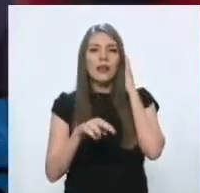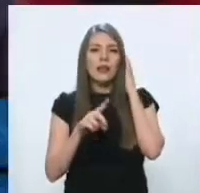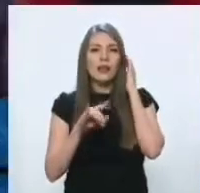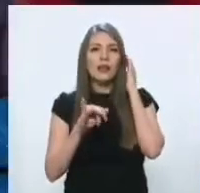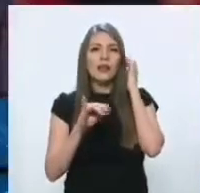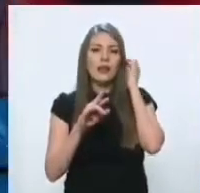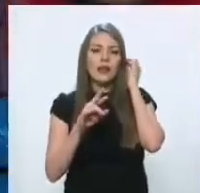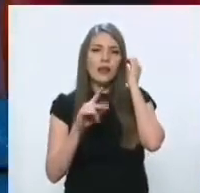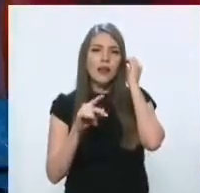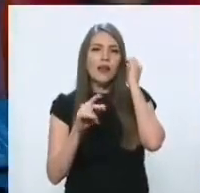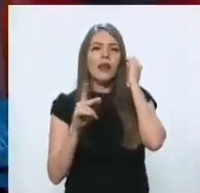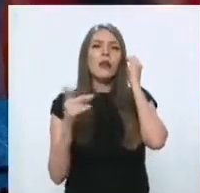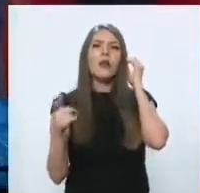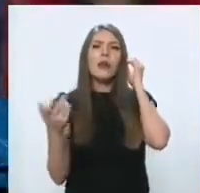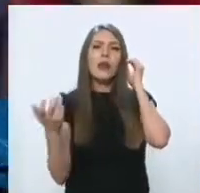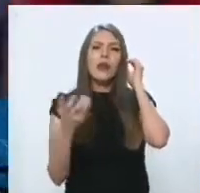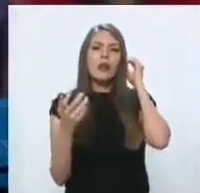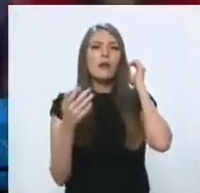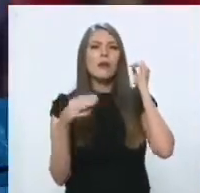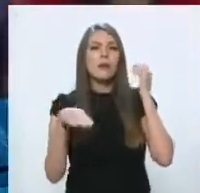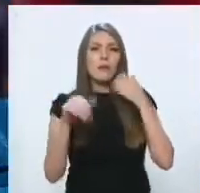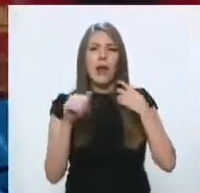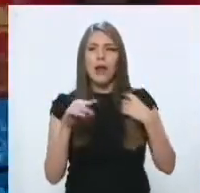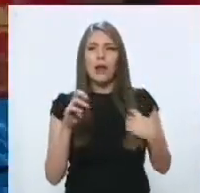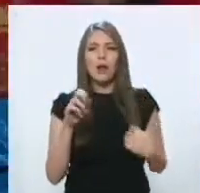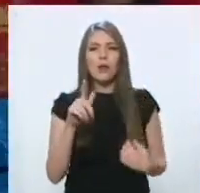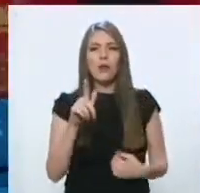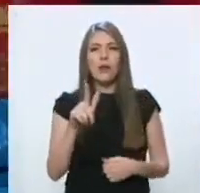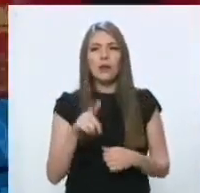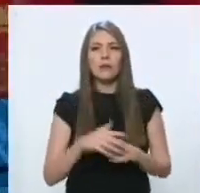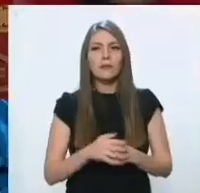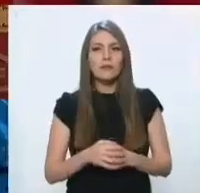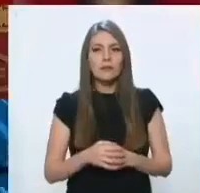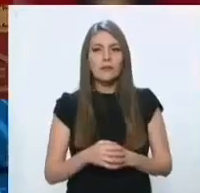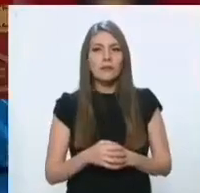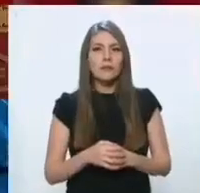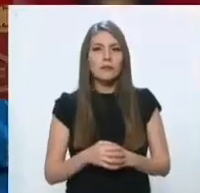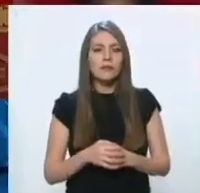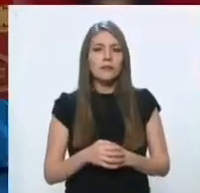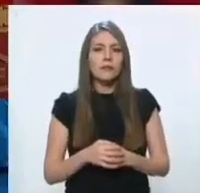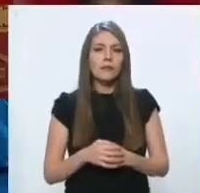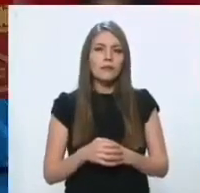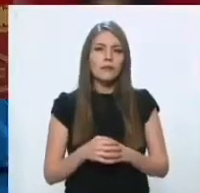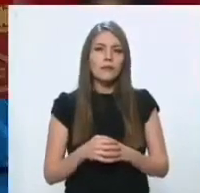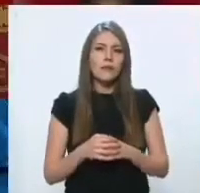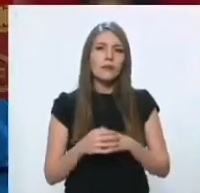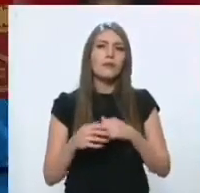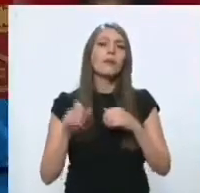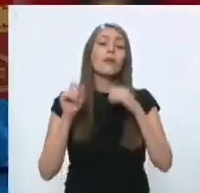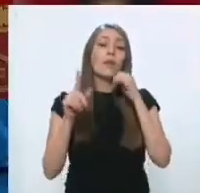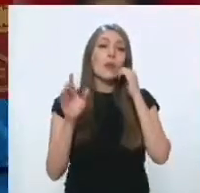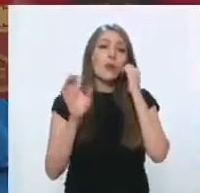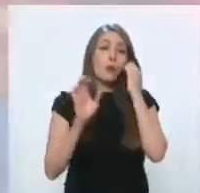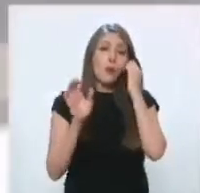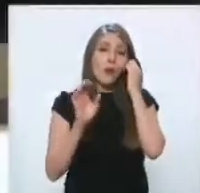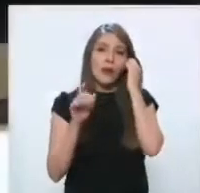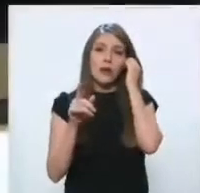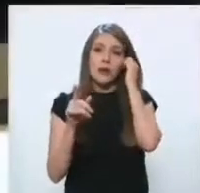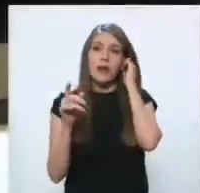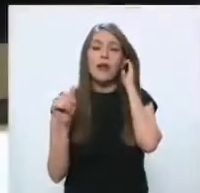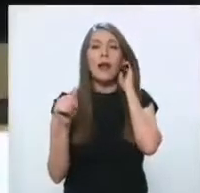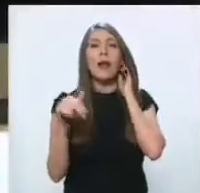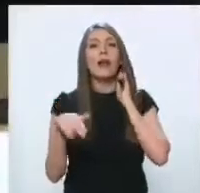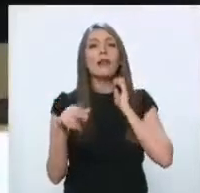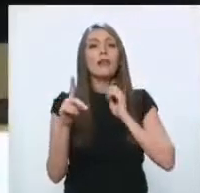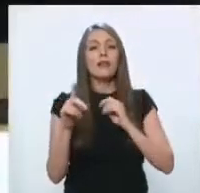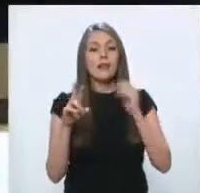que hizo Manuel Bartlett. Voy a demostrarla. Cuando Virgilio Andrade intentó sin